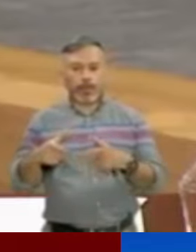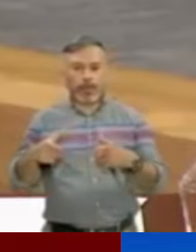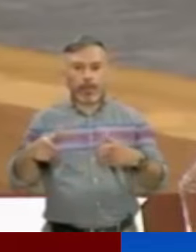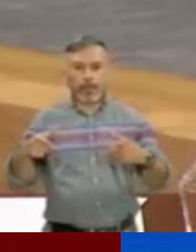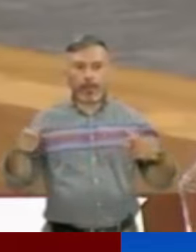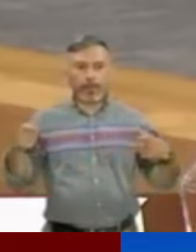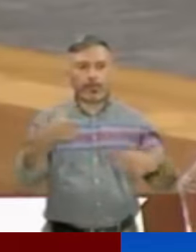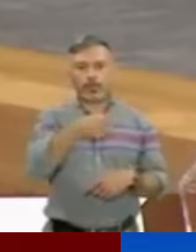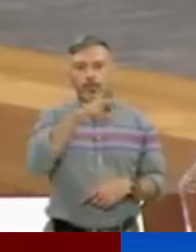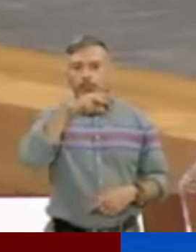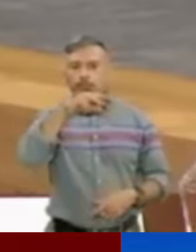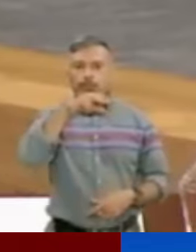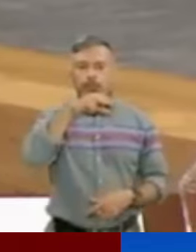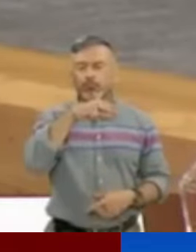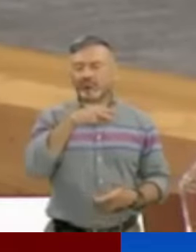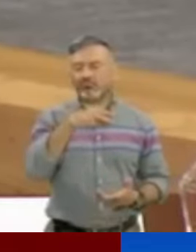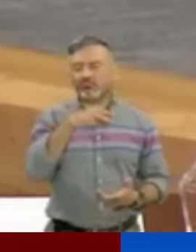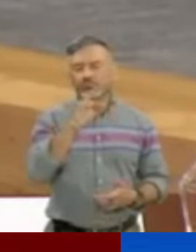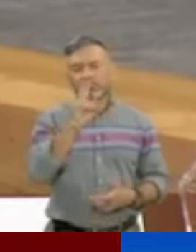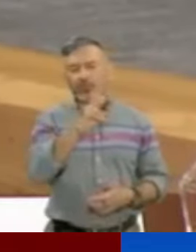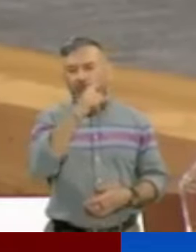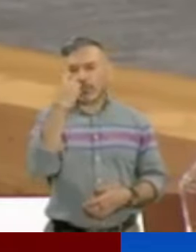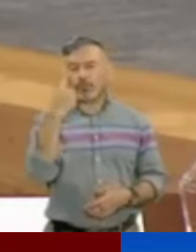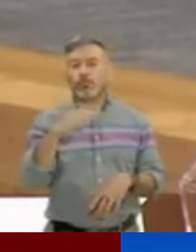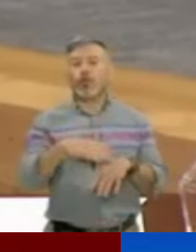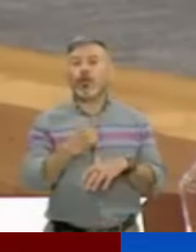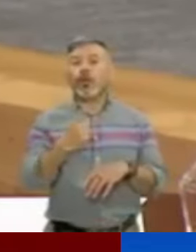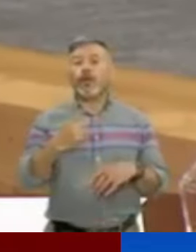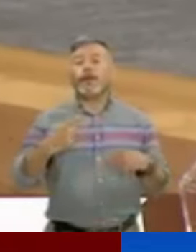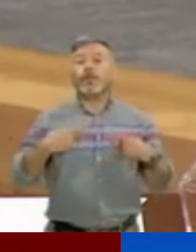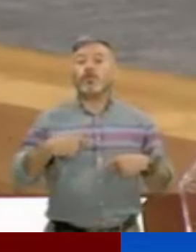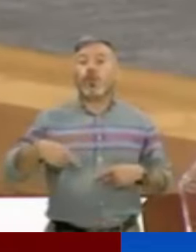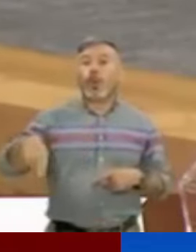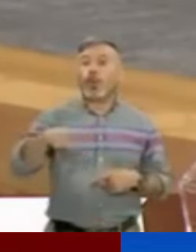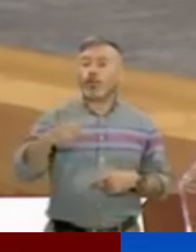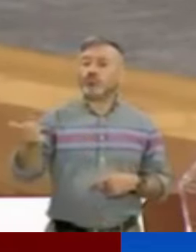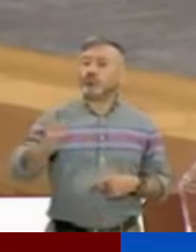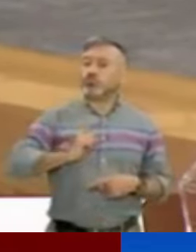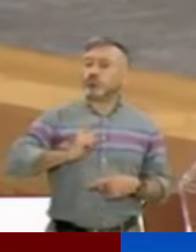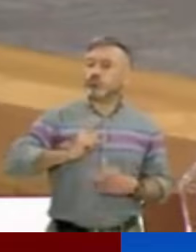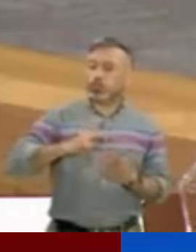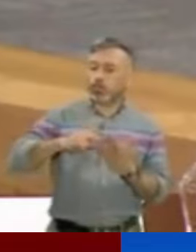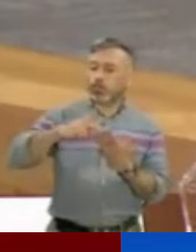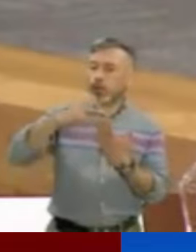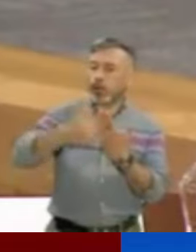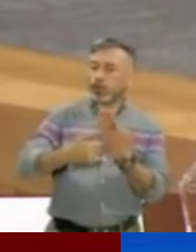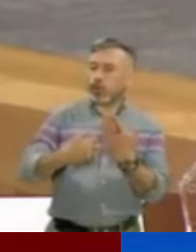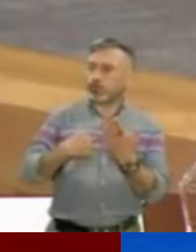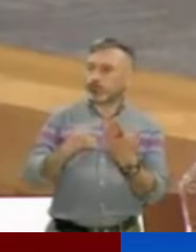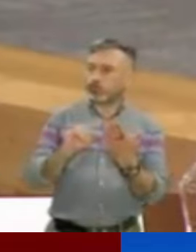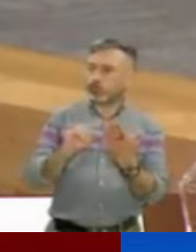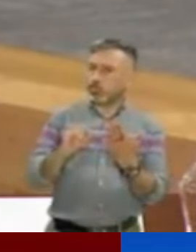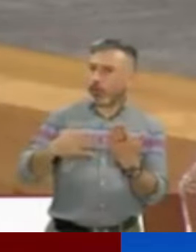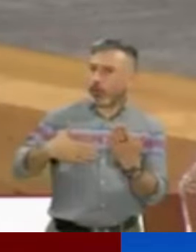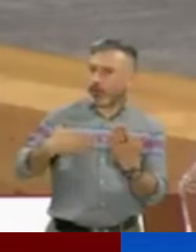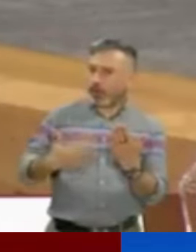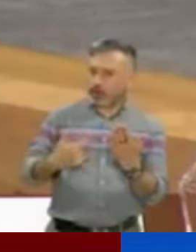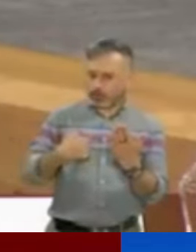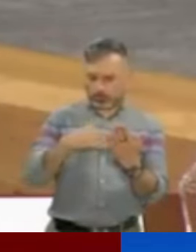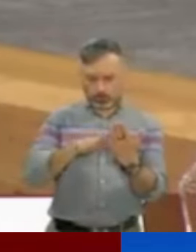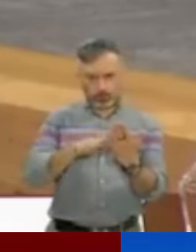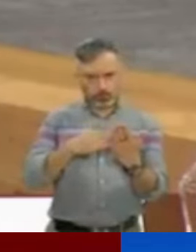solo porque la gente confía en el proyecto, sino por la agenda que se ofrece y que eso define nuestra